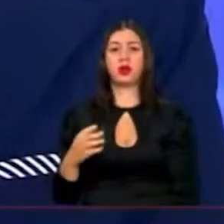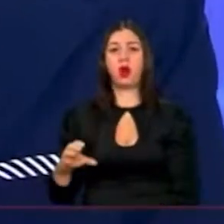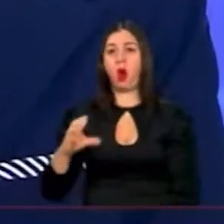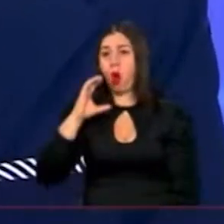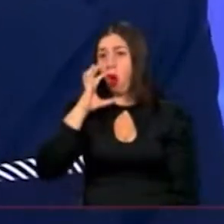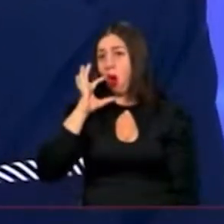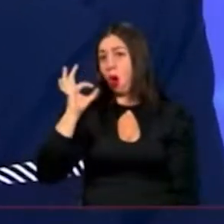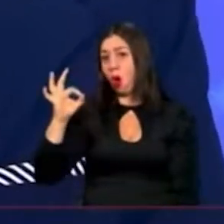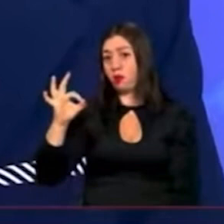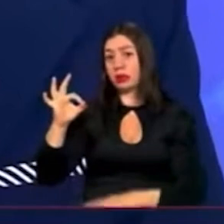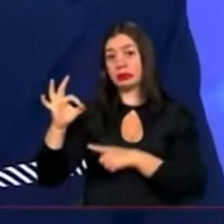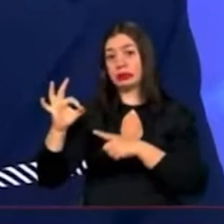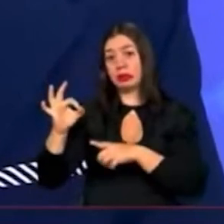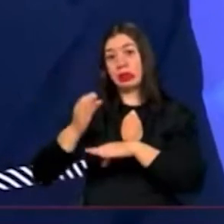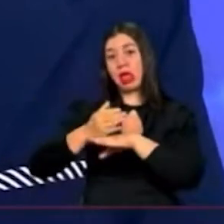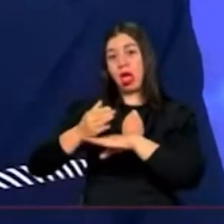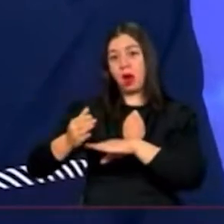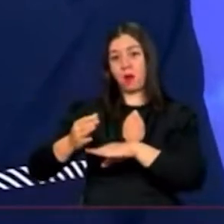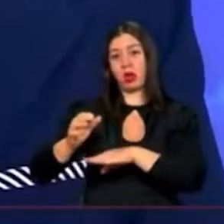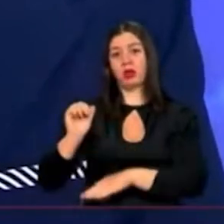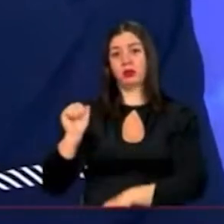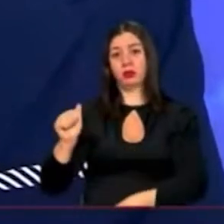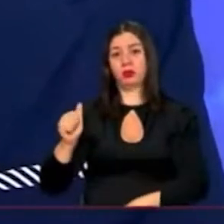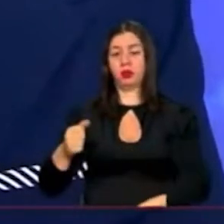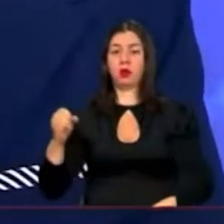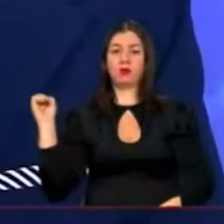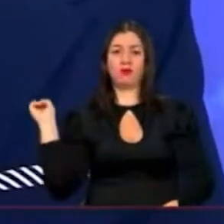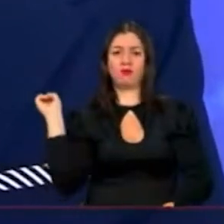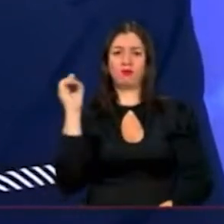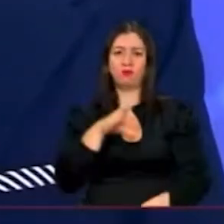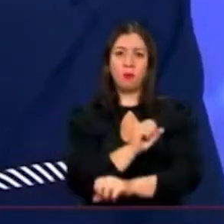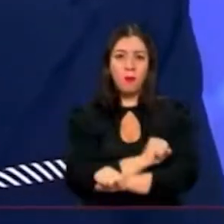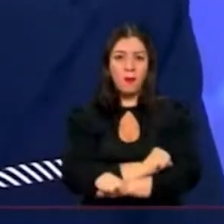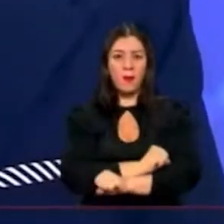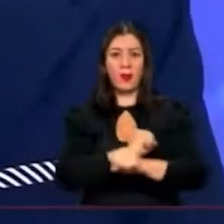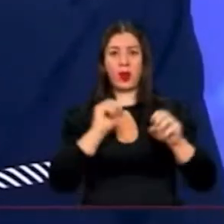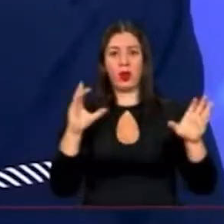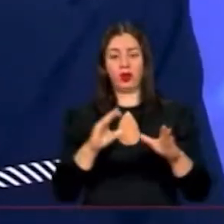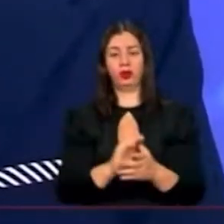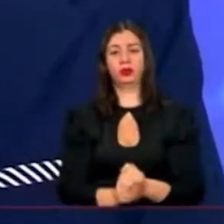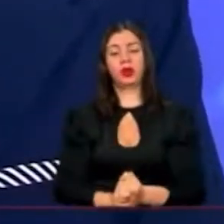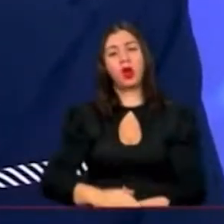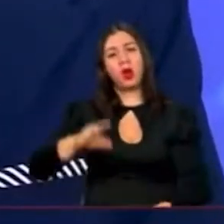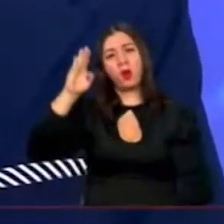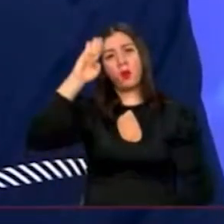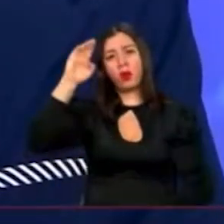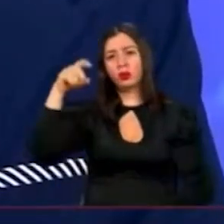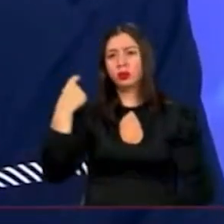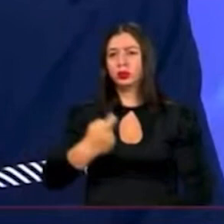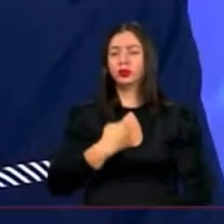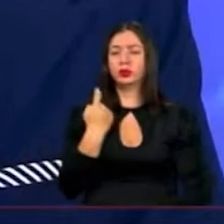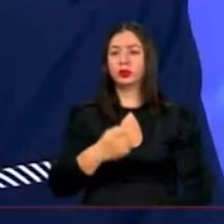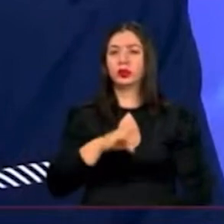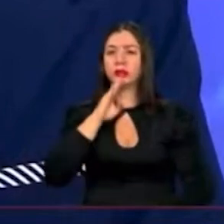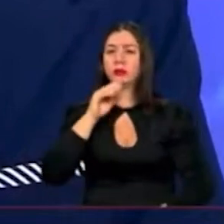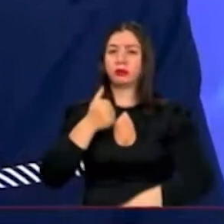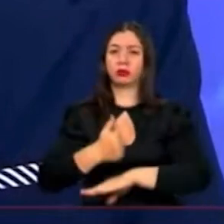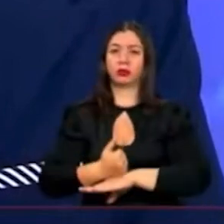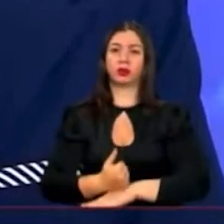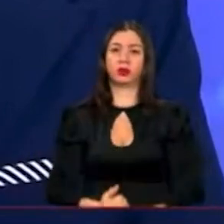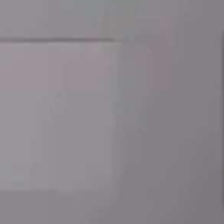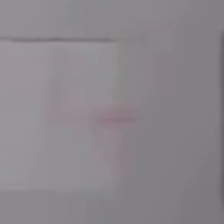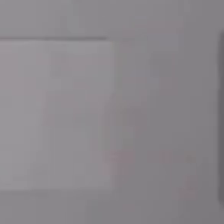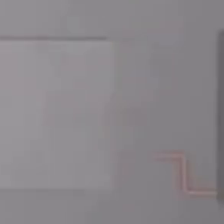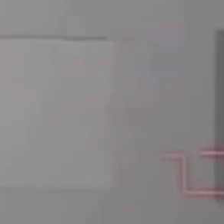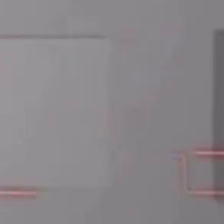de un hombre que posteriormente arrojó contra ellos una granada de fragmentación. La policía adelanta la búsqueda de los responsables.